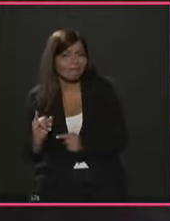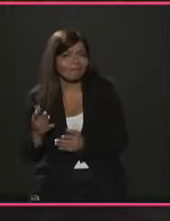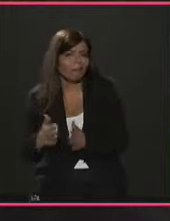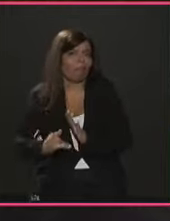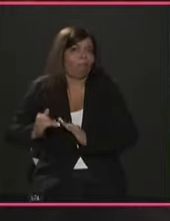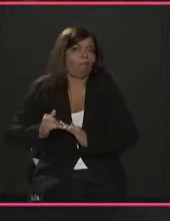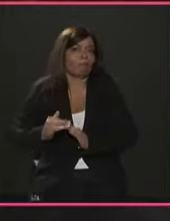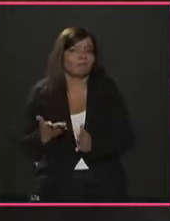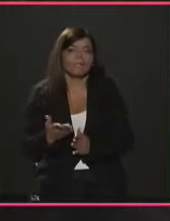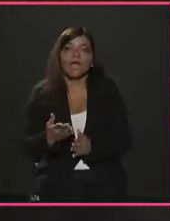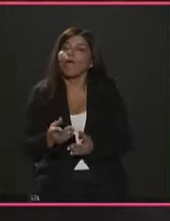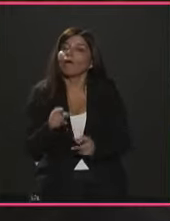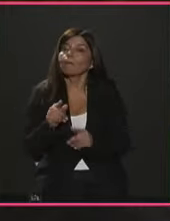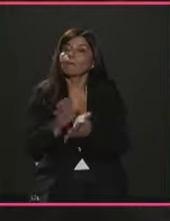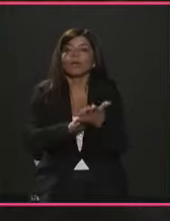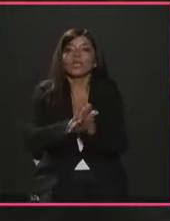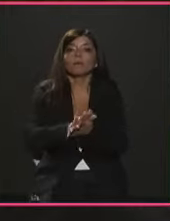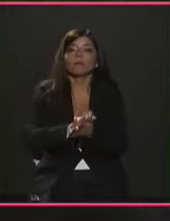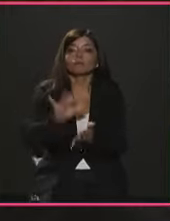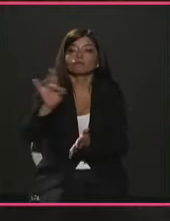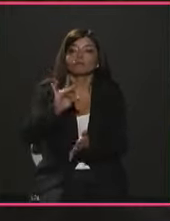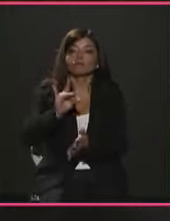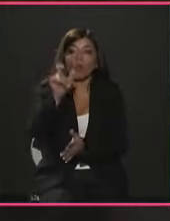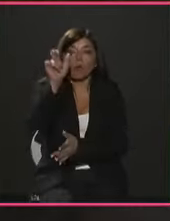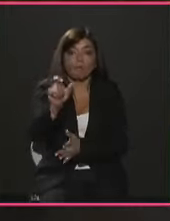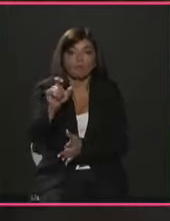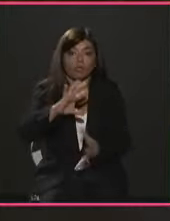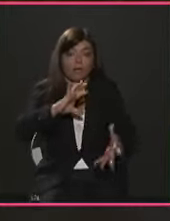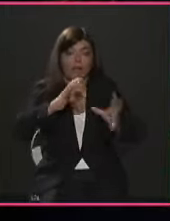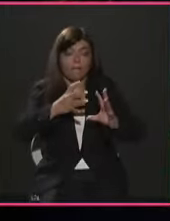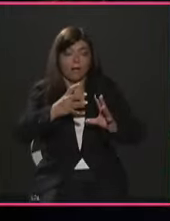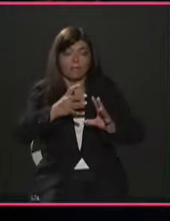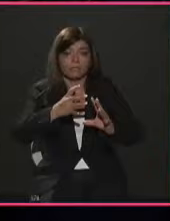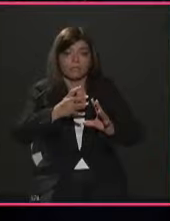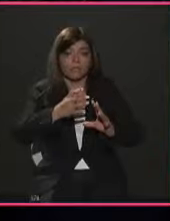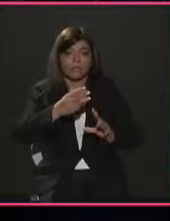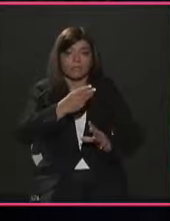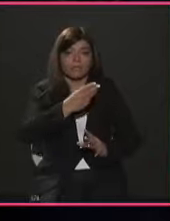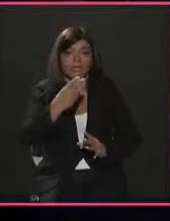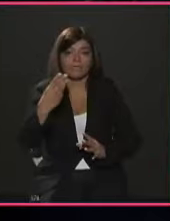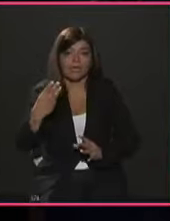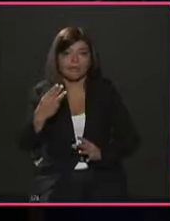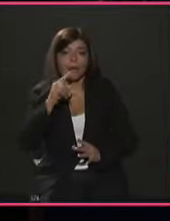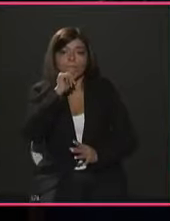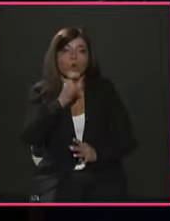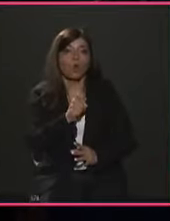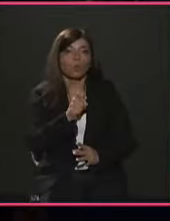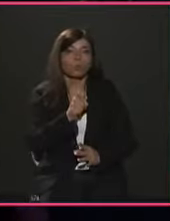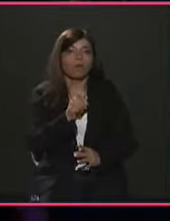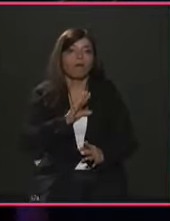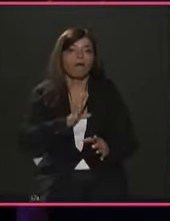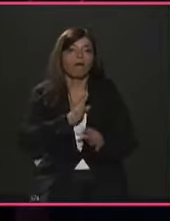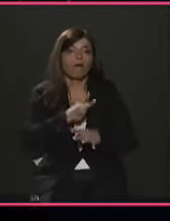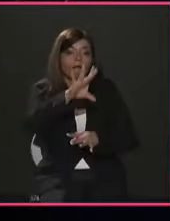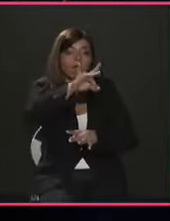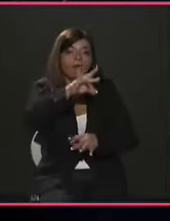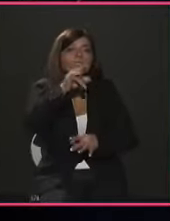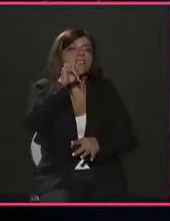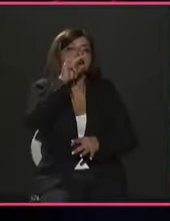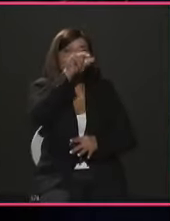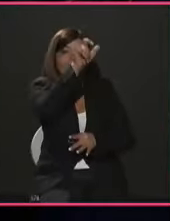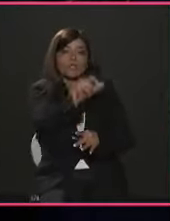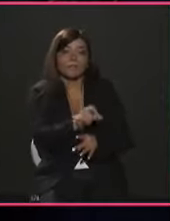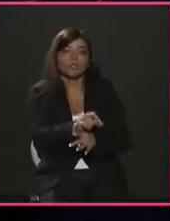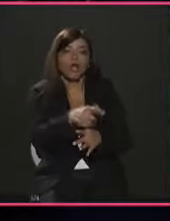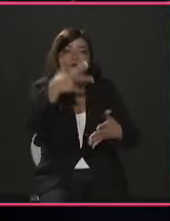eh si yo quiero ubicar a una persona en el planeta bastan 33 preguntas y se puede ubicar quién es esa persona